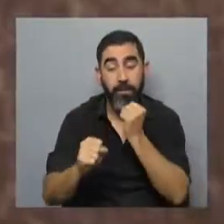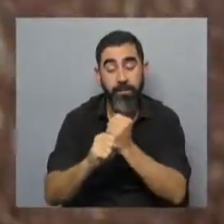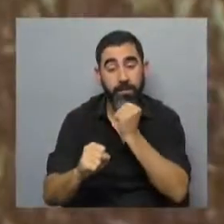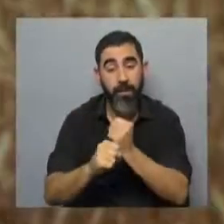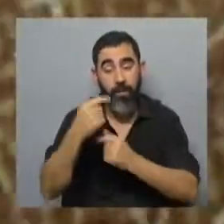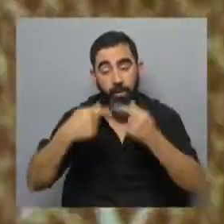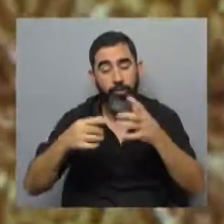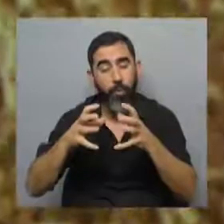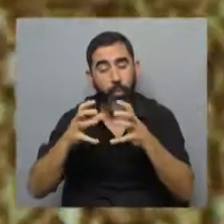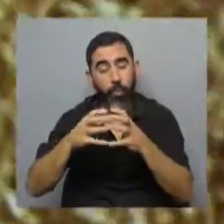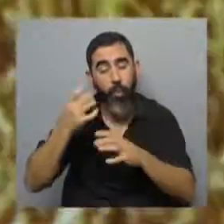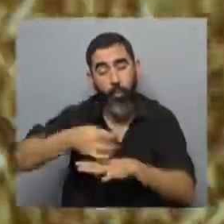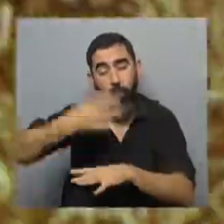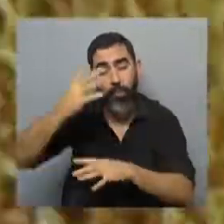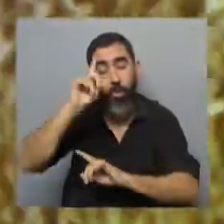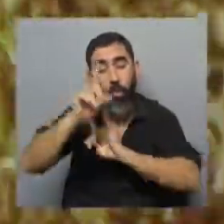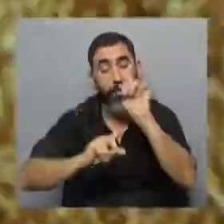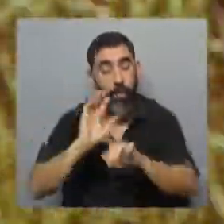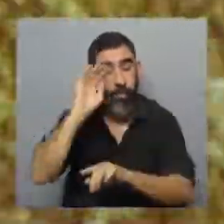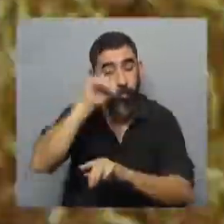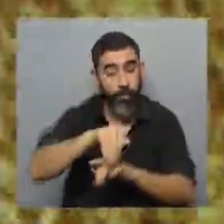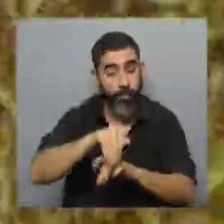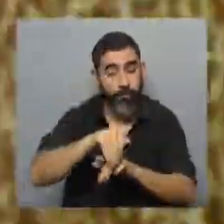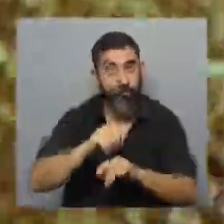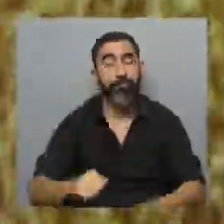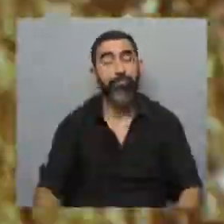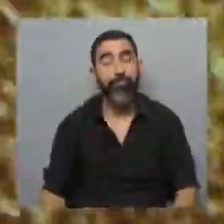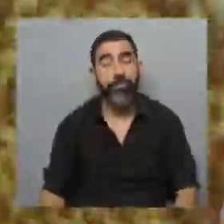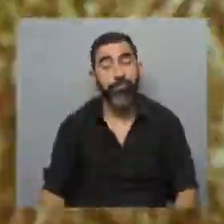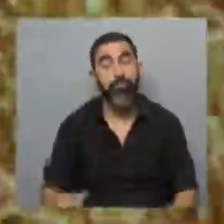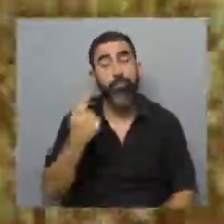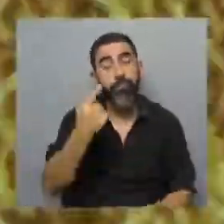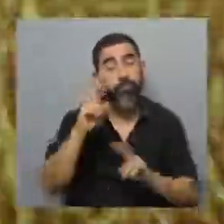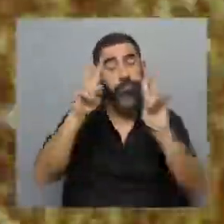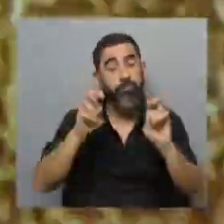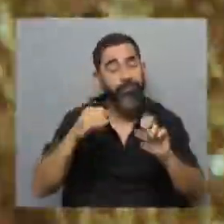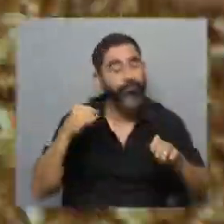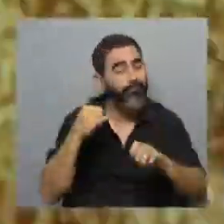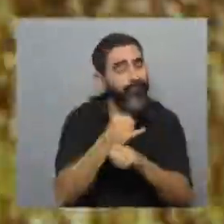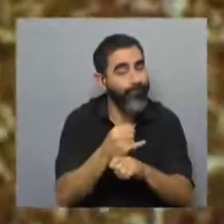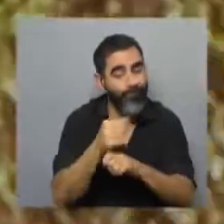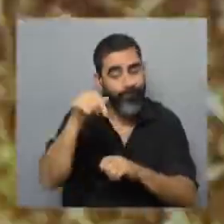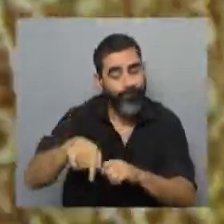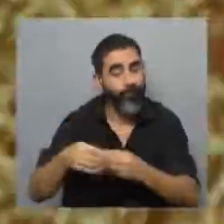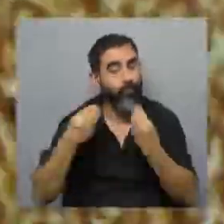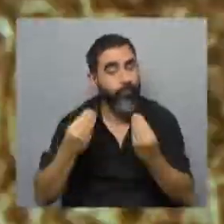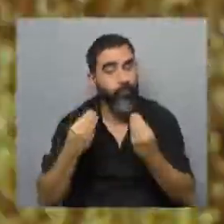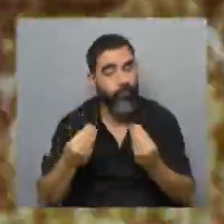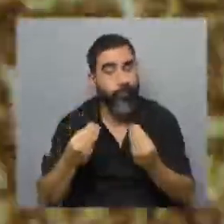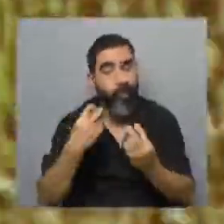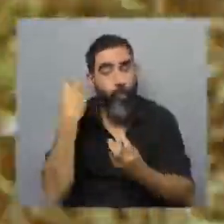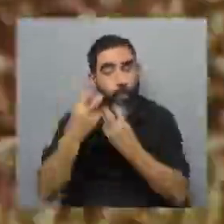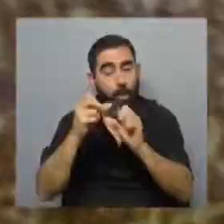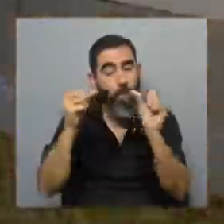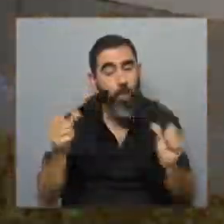interdisciplinario con otros grupos de la Universidad de la República, que una de las cosas en las que estamos fallando es que estamos tratando de